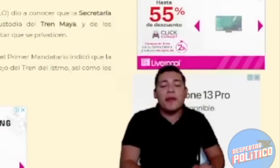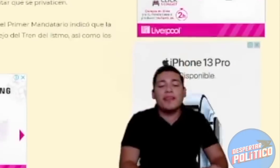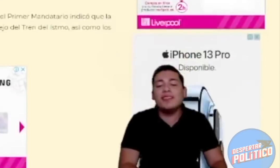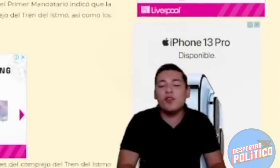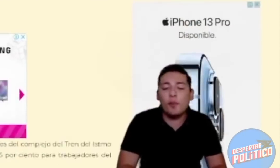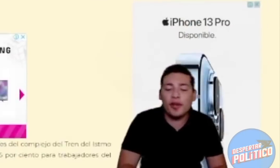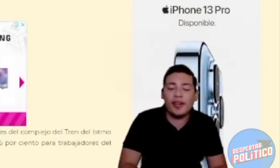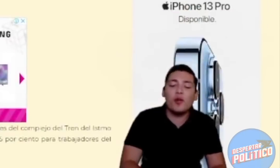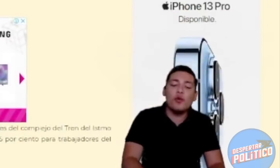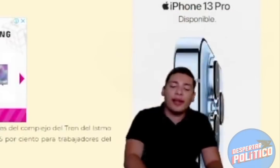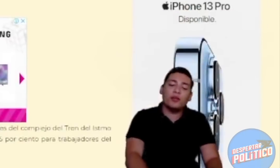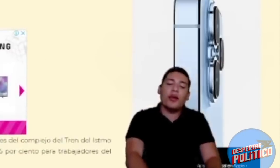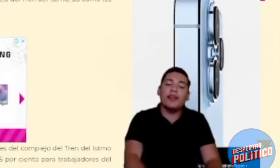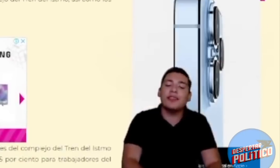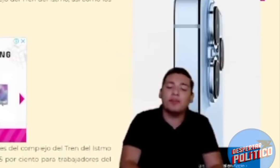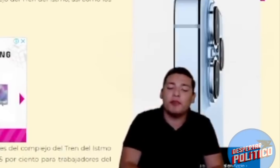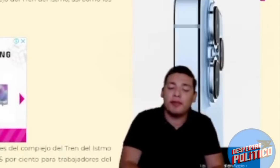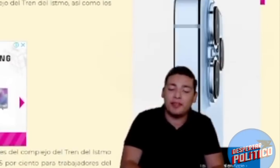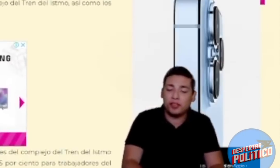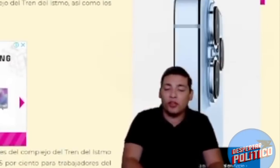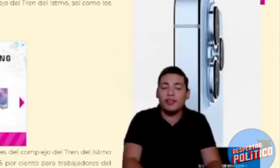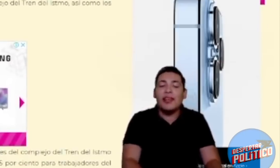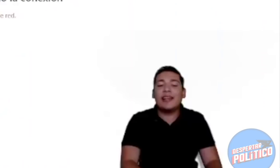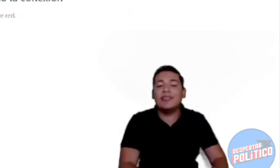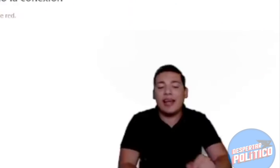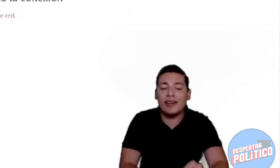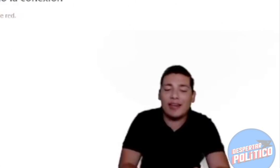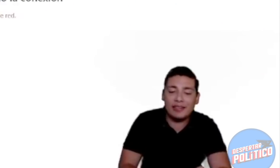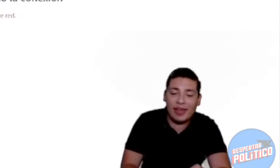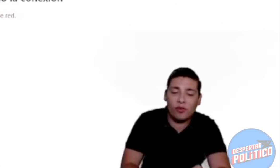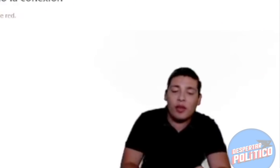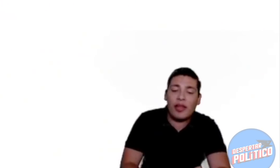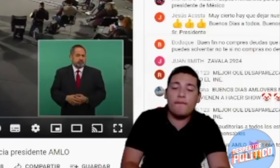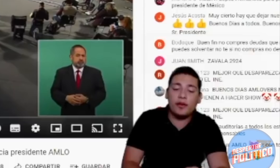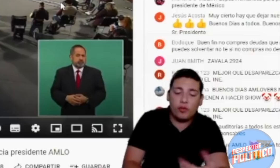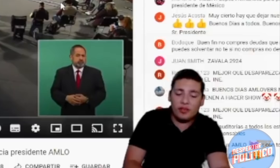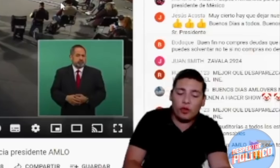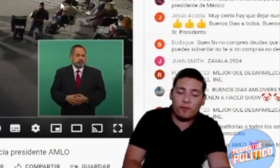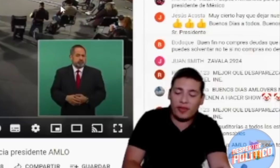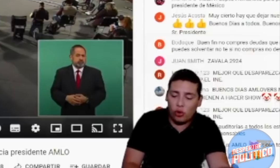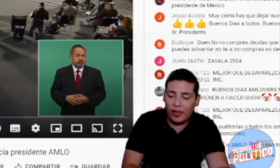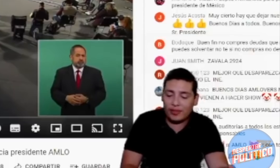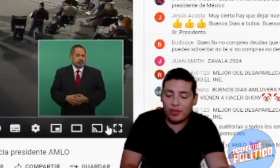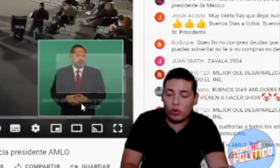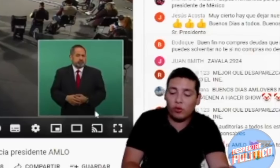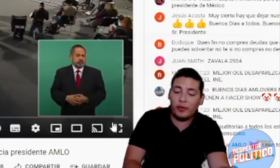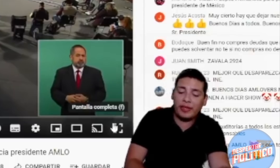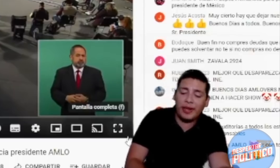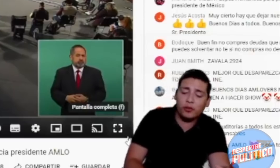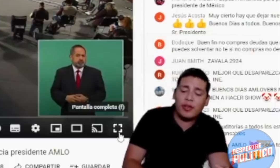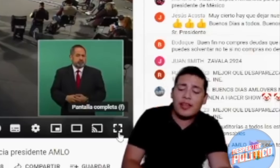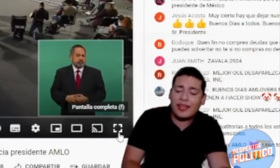Obrador decidió ponerle un alto a estas privatizaciones que se han realizado en perjuicio de todas y todos